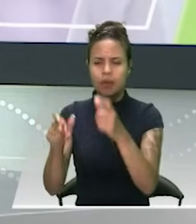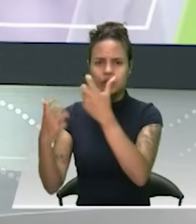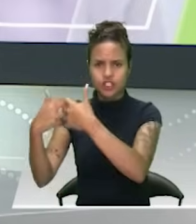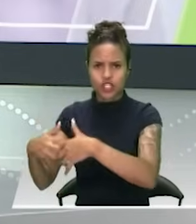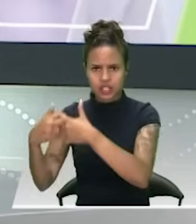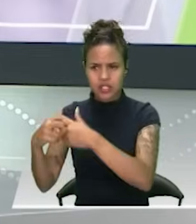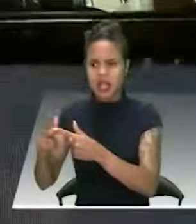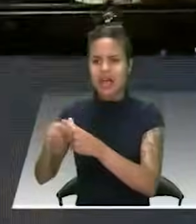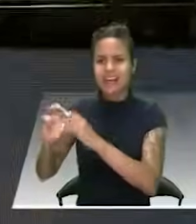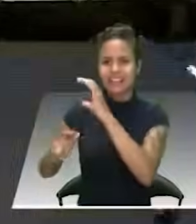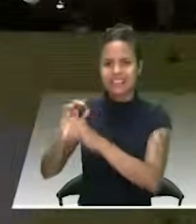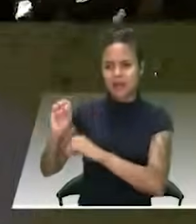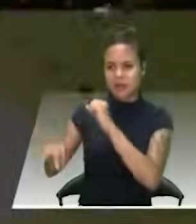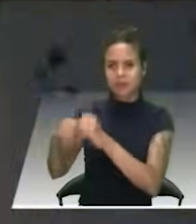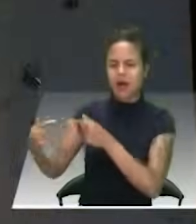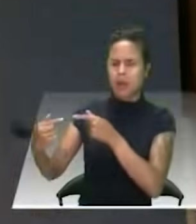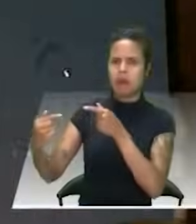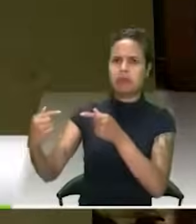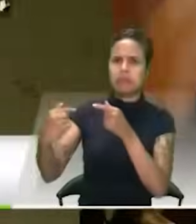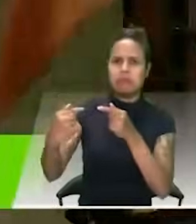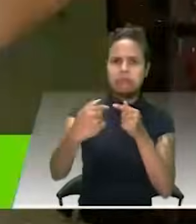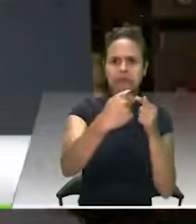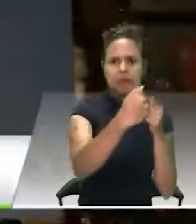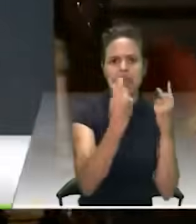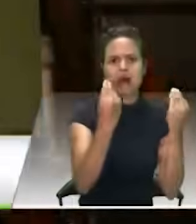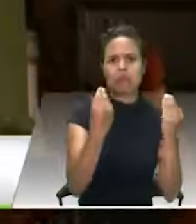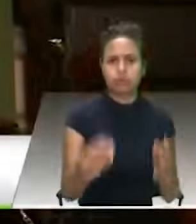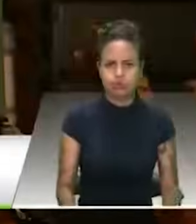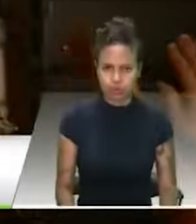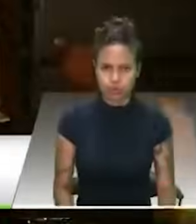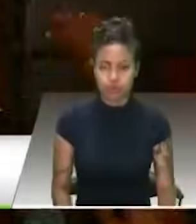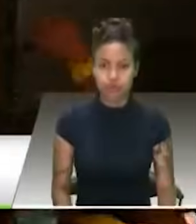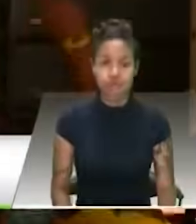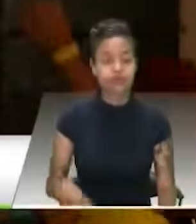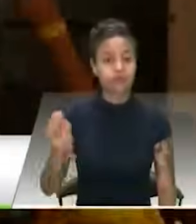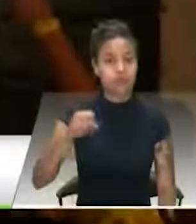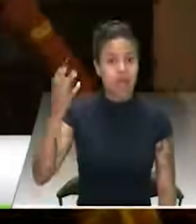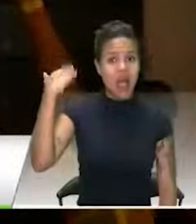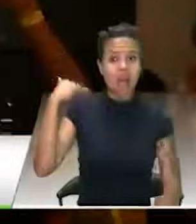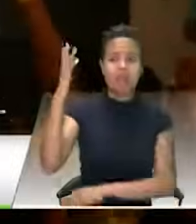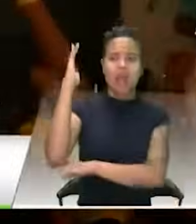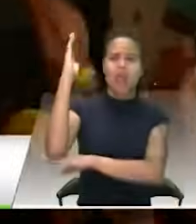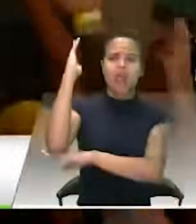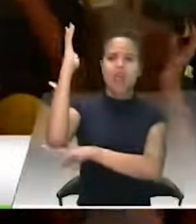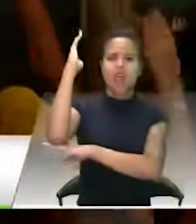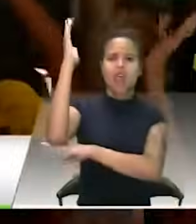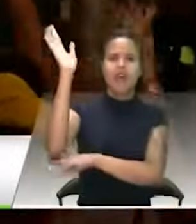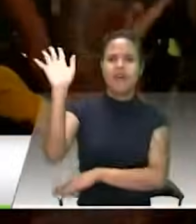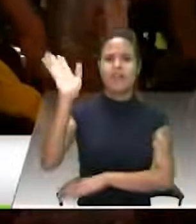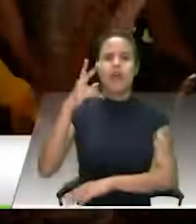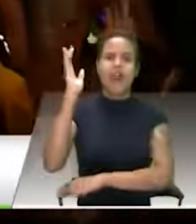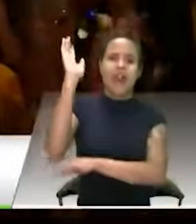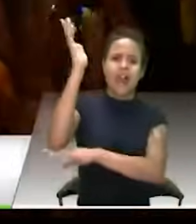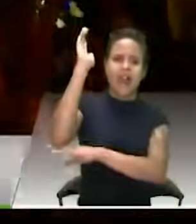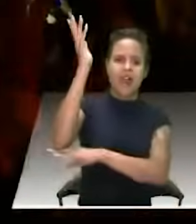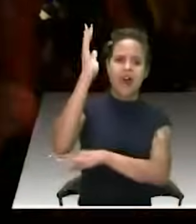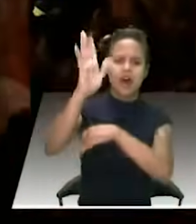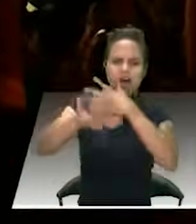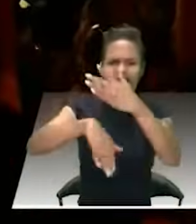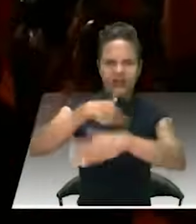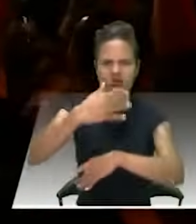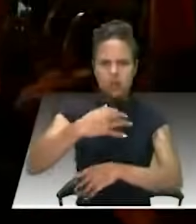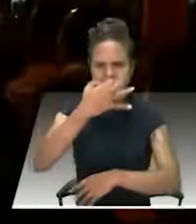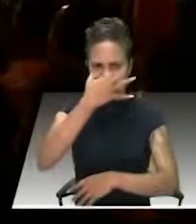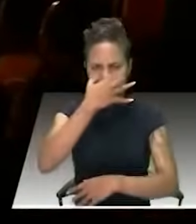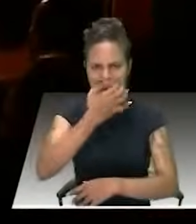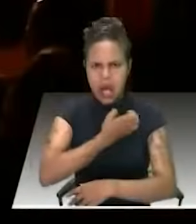recicladores. Una cosa fue lo que prometió en campaña y otra lo que hizo en el ejercicio de su cargo como alcalde. En